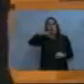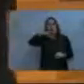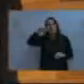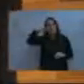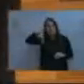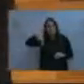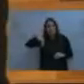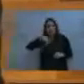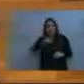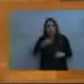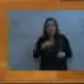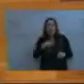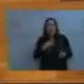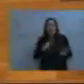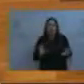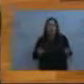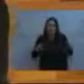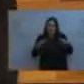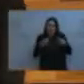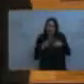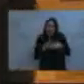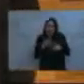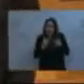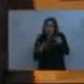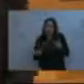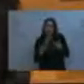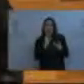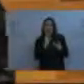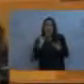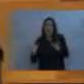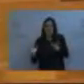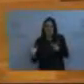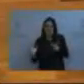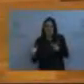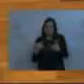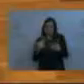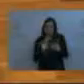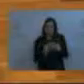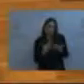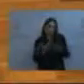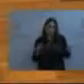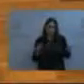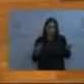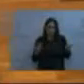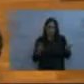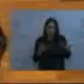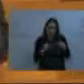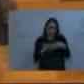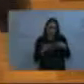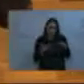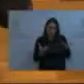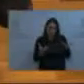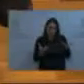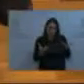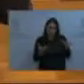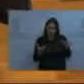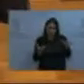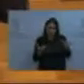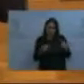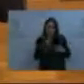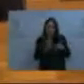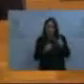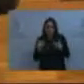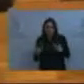los afectados. Fíjese qué cosas solicitábamos en este Parlamento, ¿no? Es decir, que recibiera a los afectados,